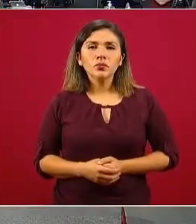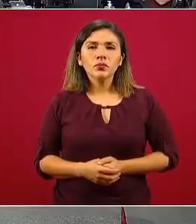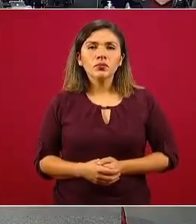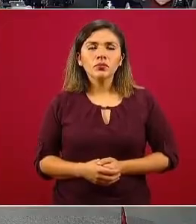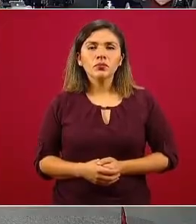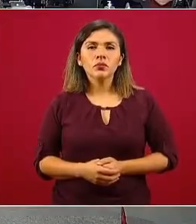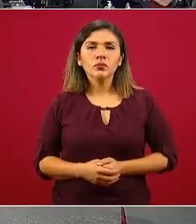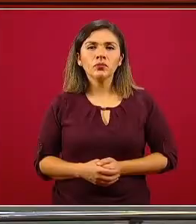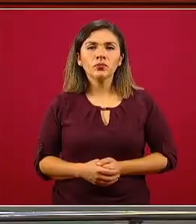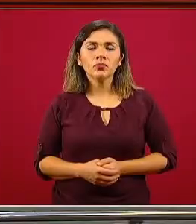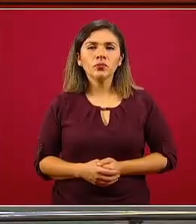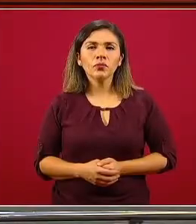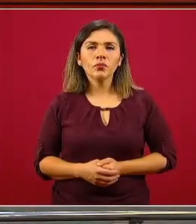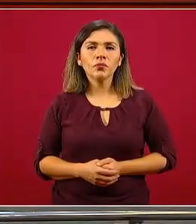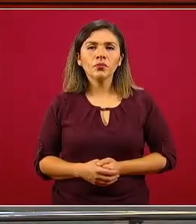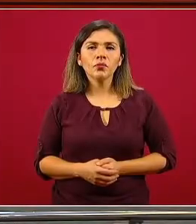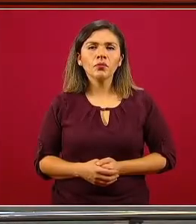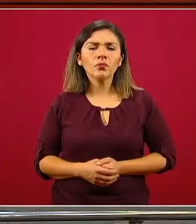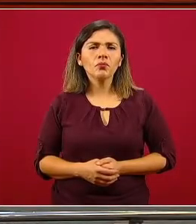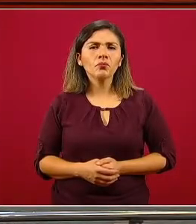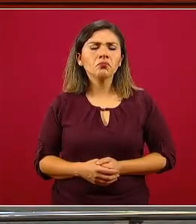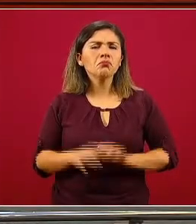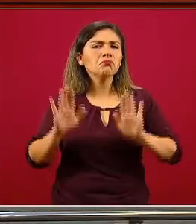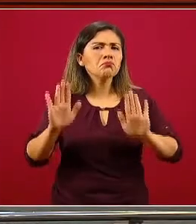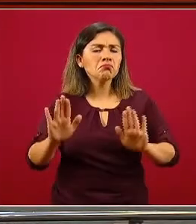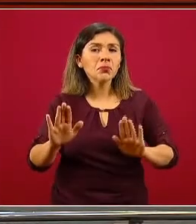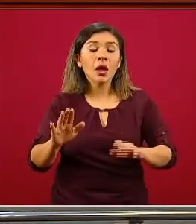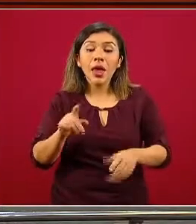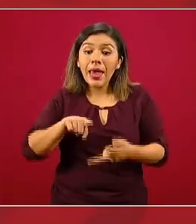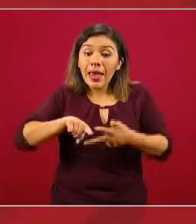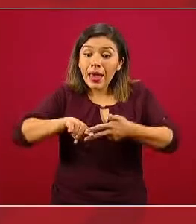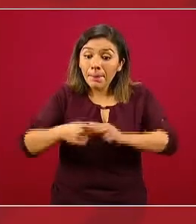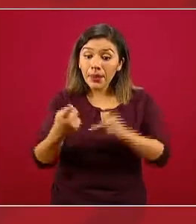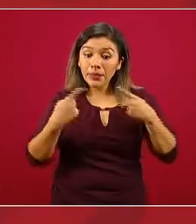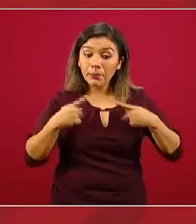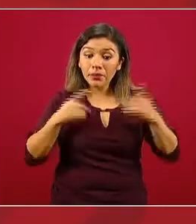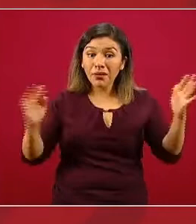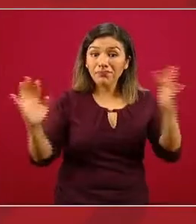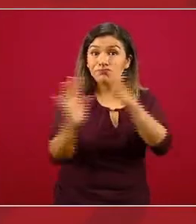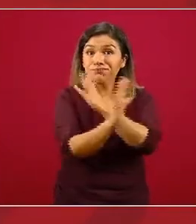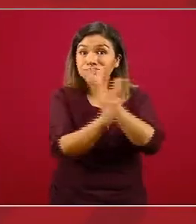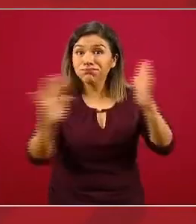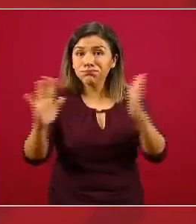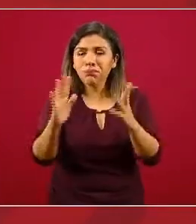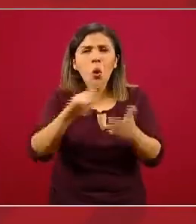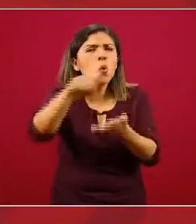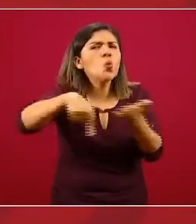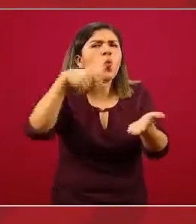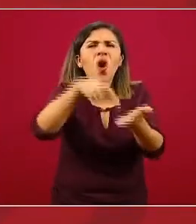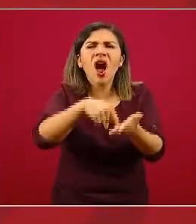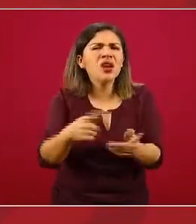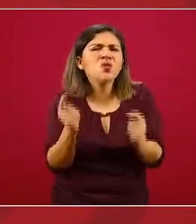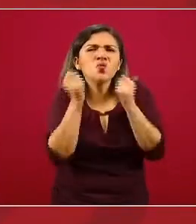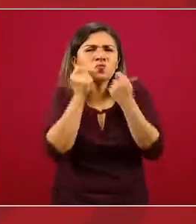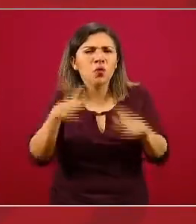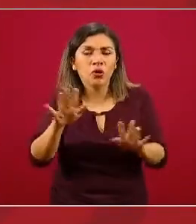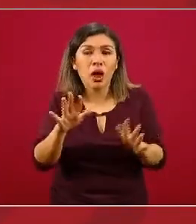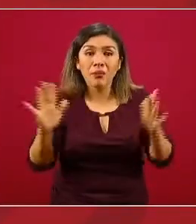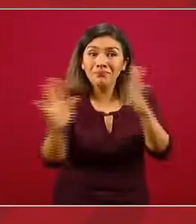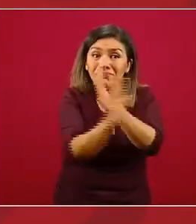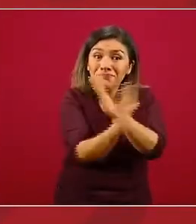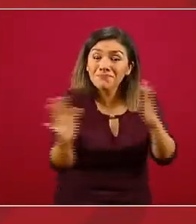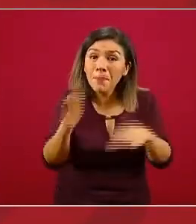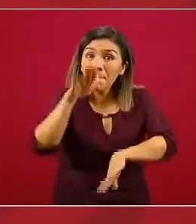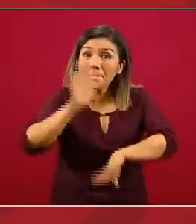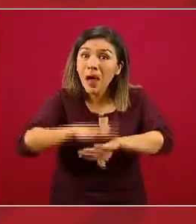Cualquier población, en el momento en que aumente la movilidad, tiene la mayor probabilidad de tener